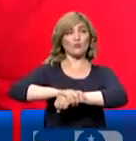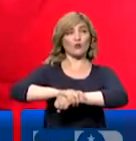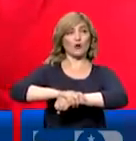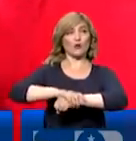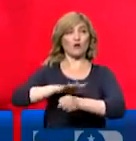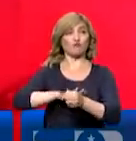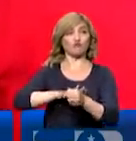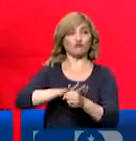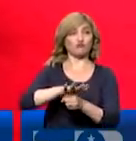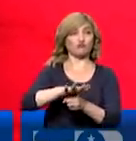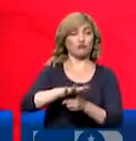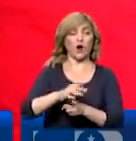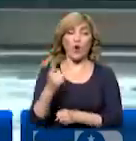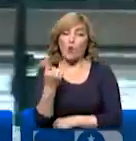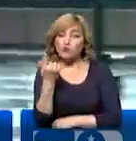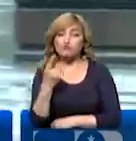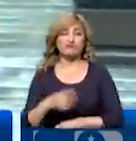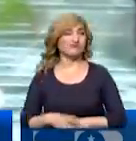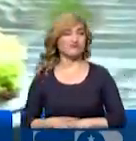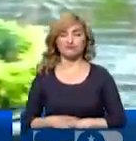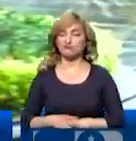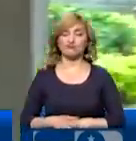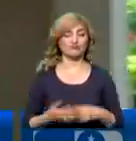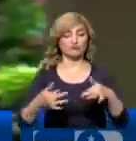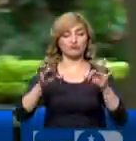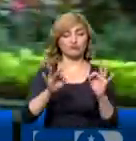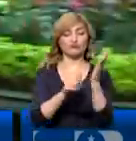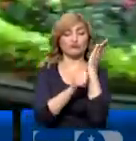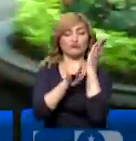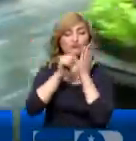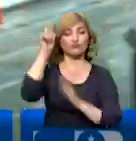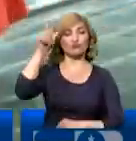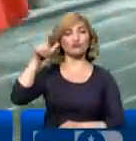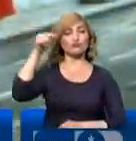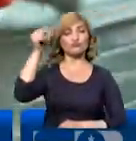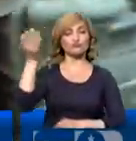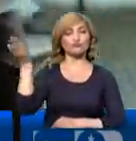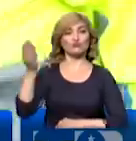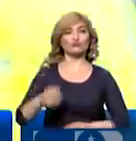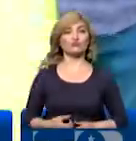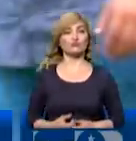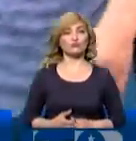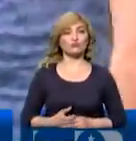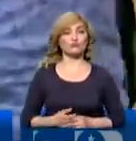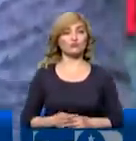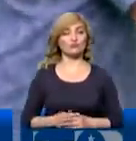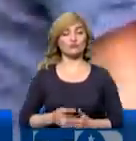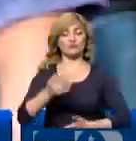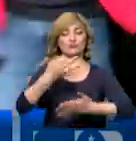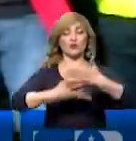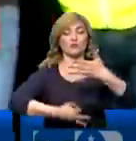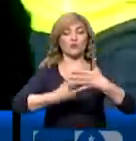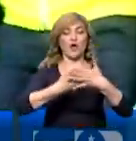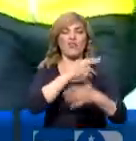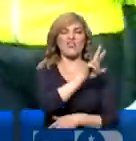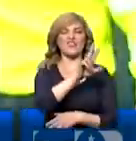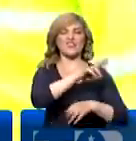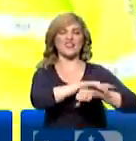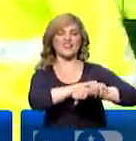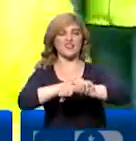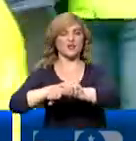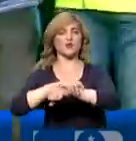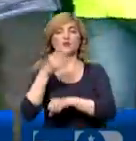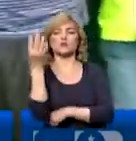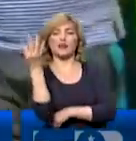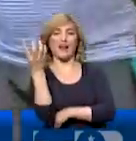de influencias, no es el único. Así lo confirmó la ministra de Gobierno, María Paula Romo. En total, 14 de los 33 procesados